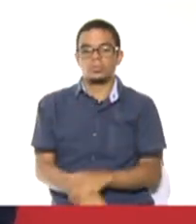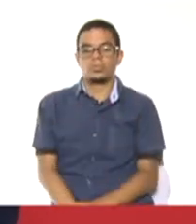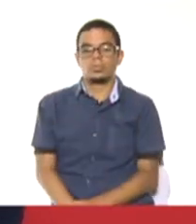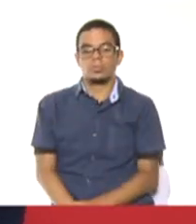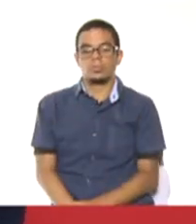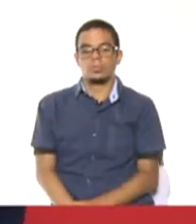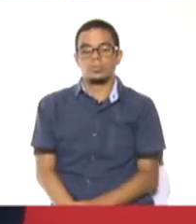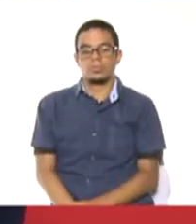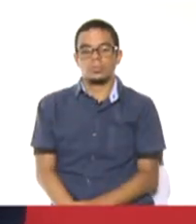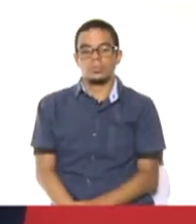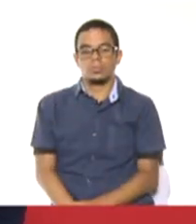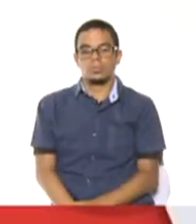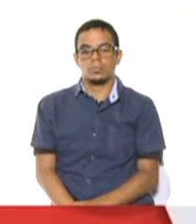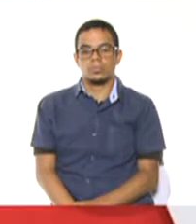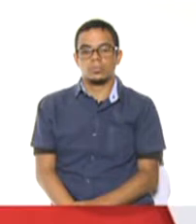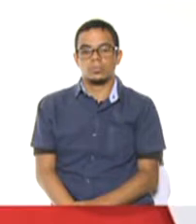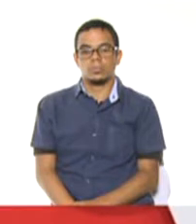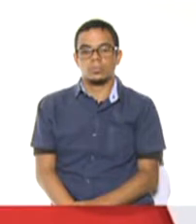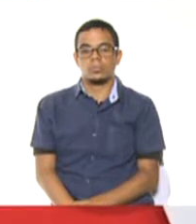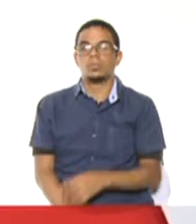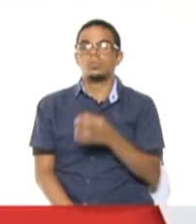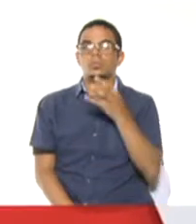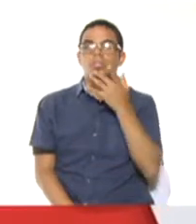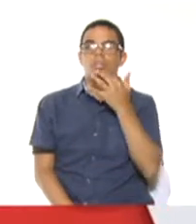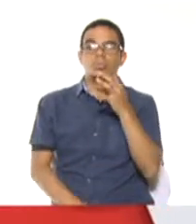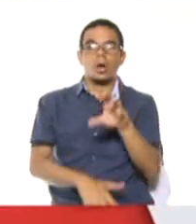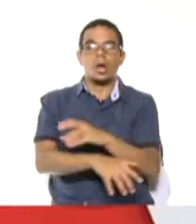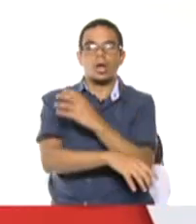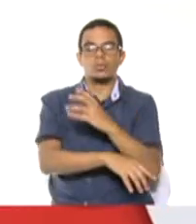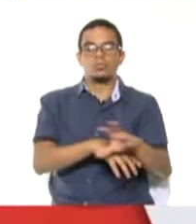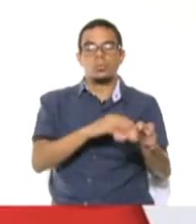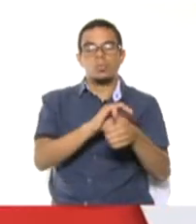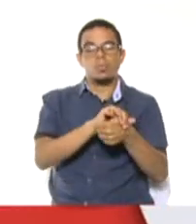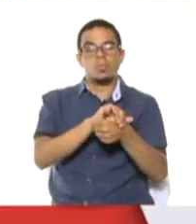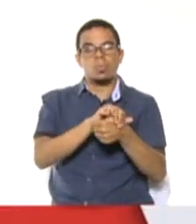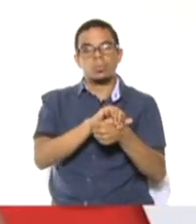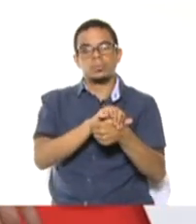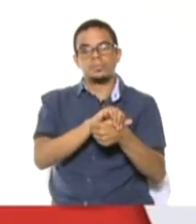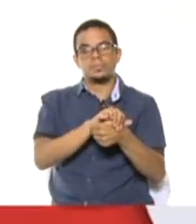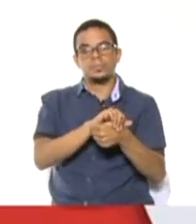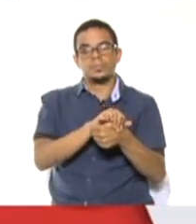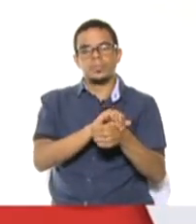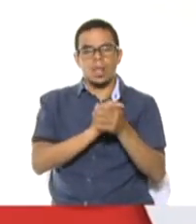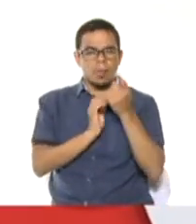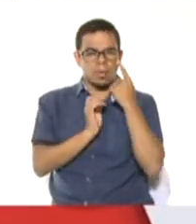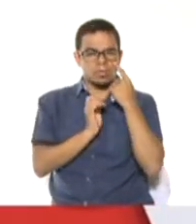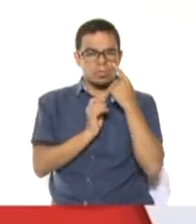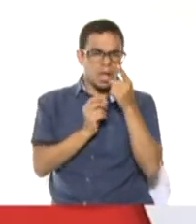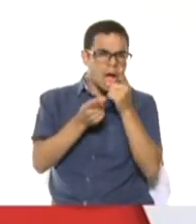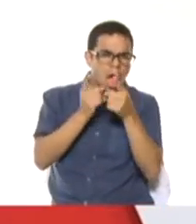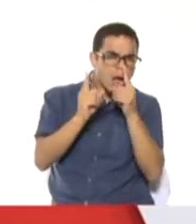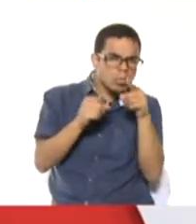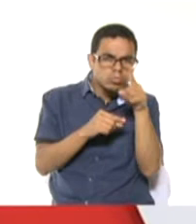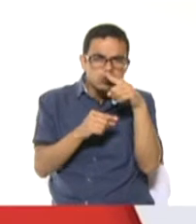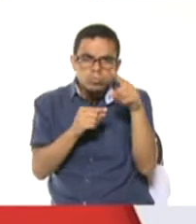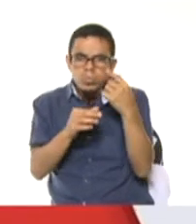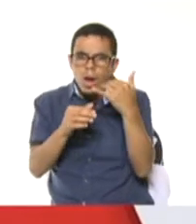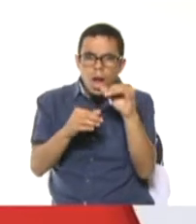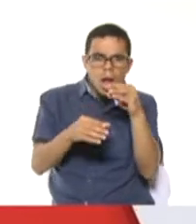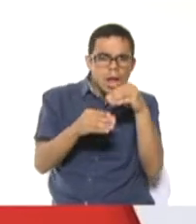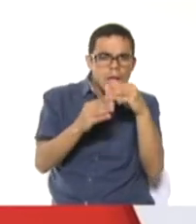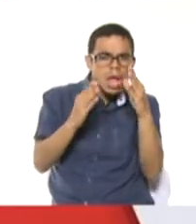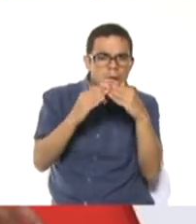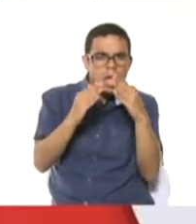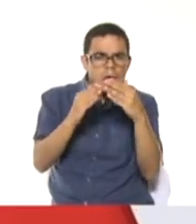la canción de nuestro amigo el morrocoy. A ver, ¿quién tiene un morrocoy en casa?